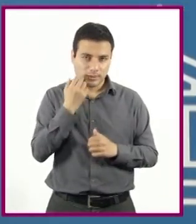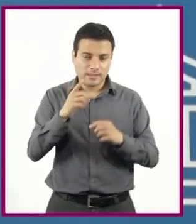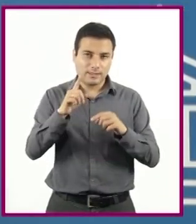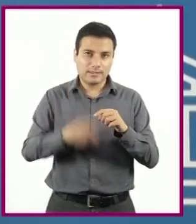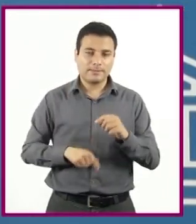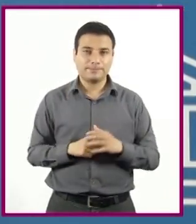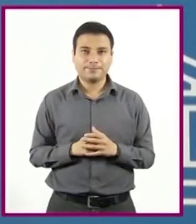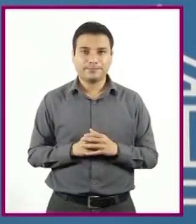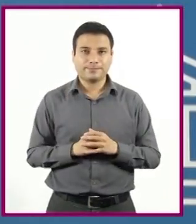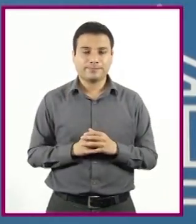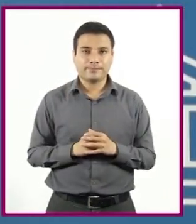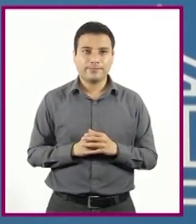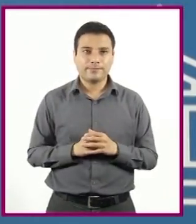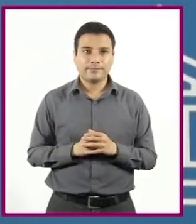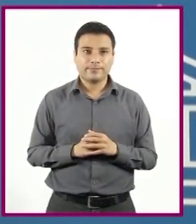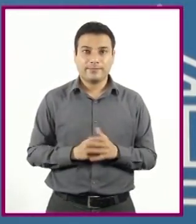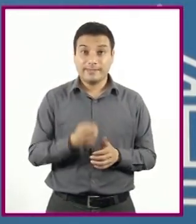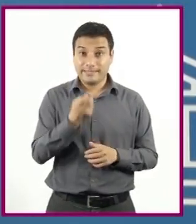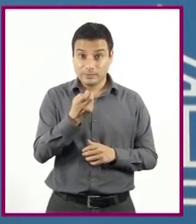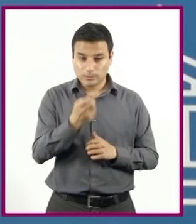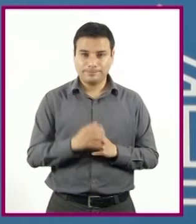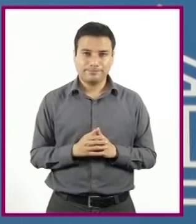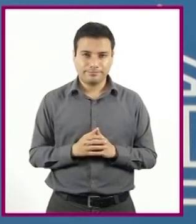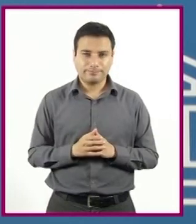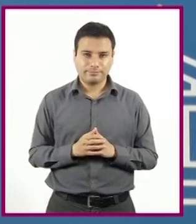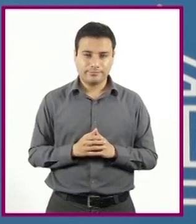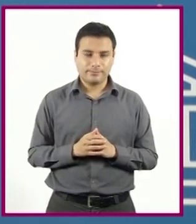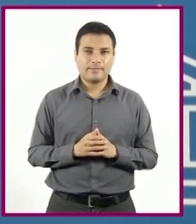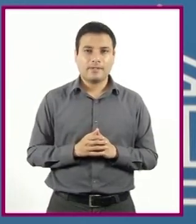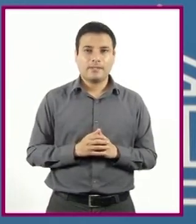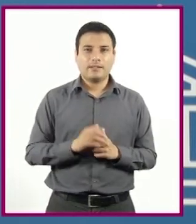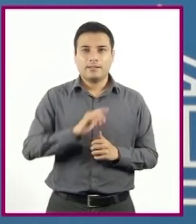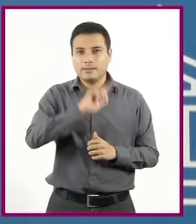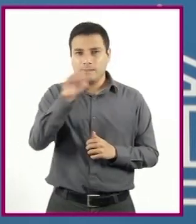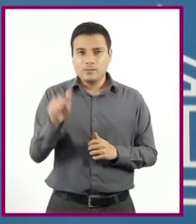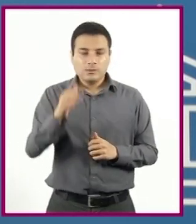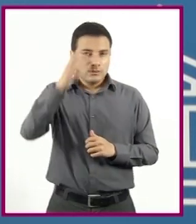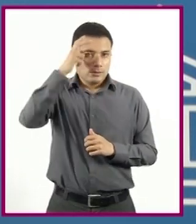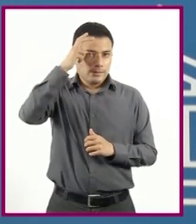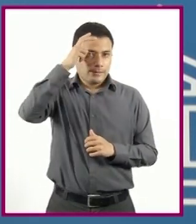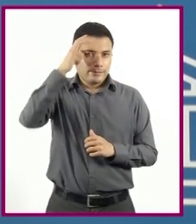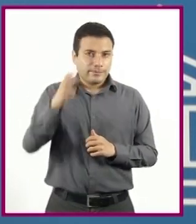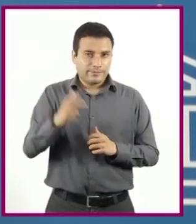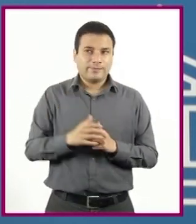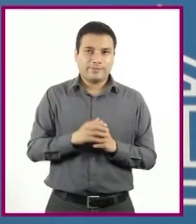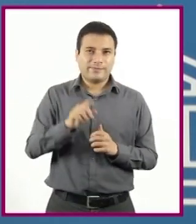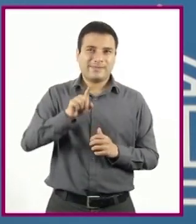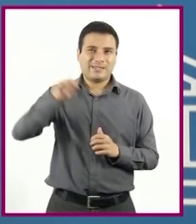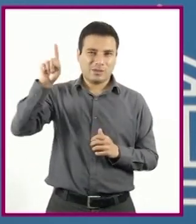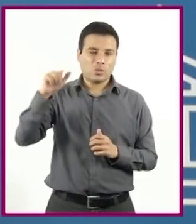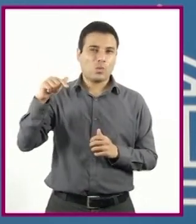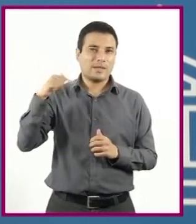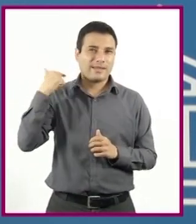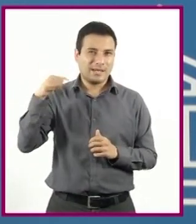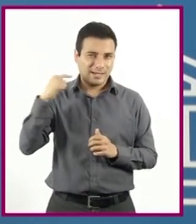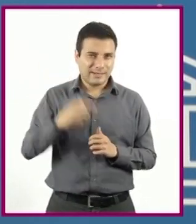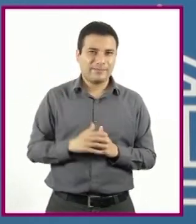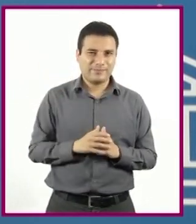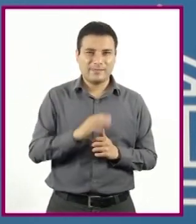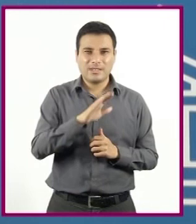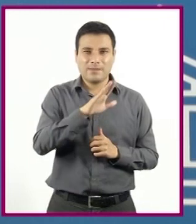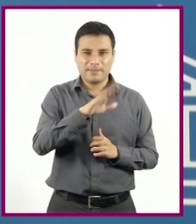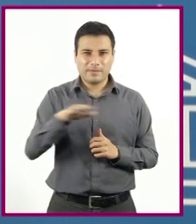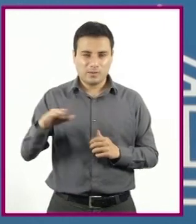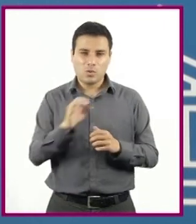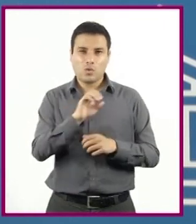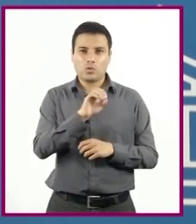Este contenido social y libertario se expresó desde sus primeros decretos que expidió en Valladolid y Guadalajara en octubre y noviembre